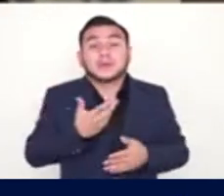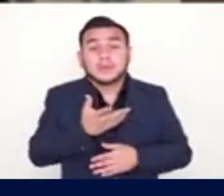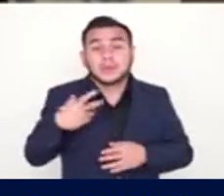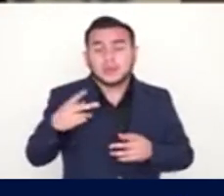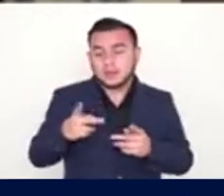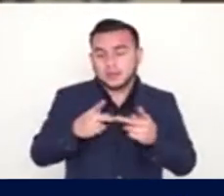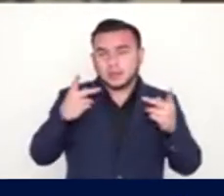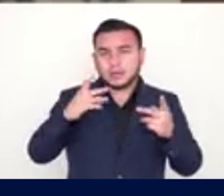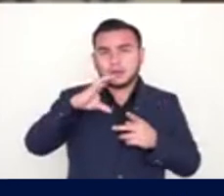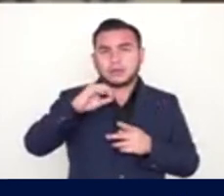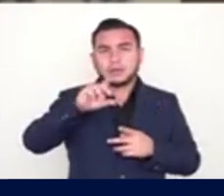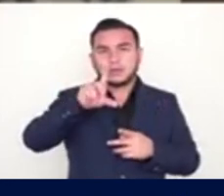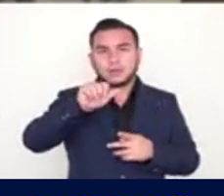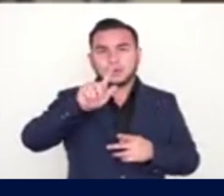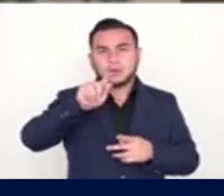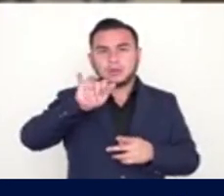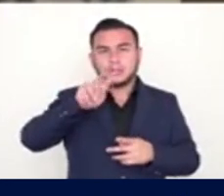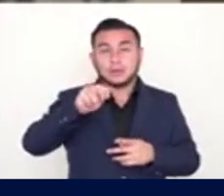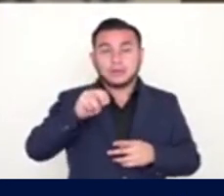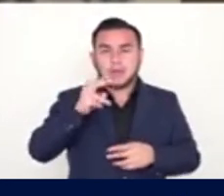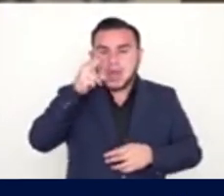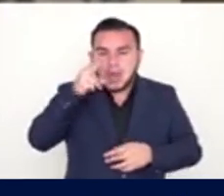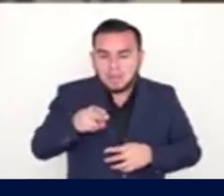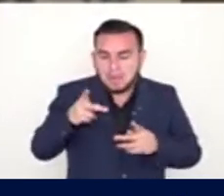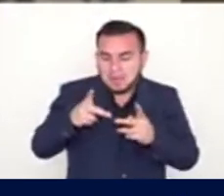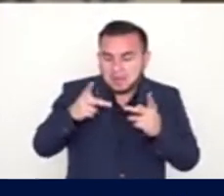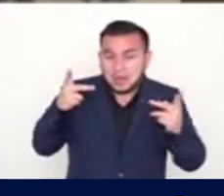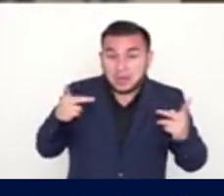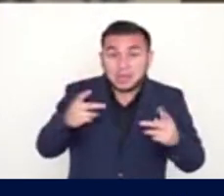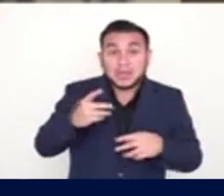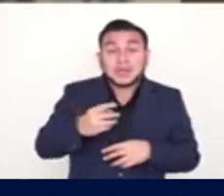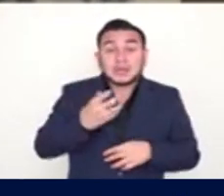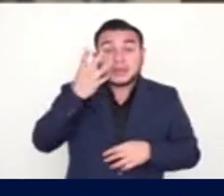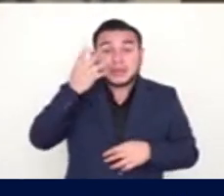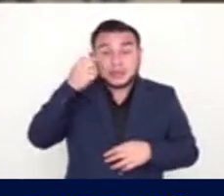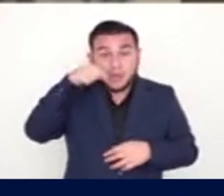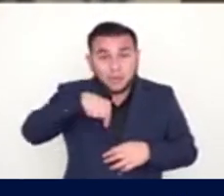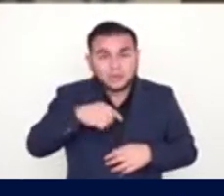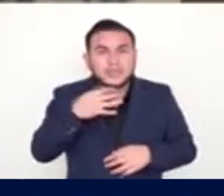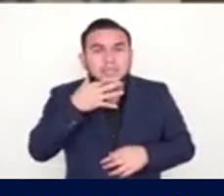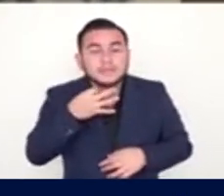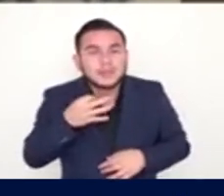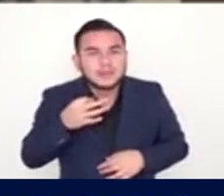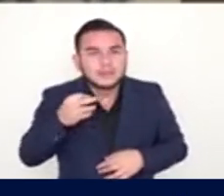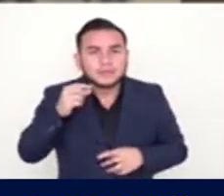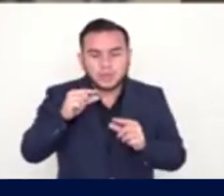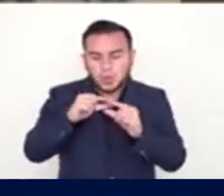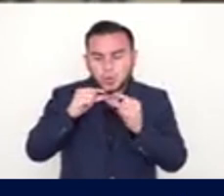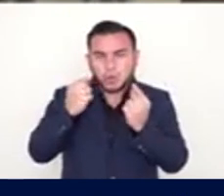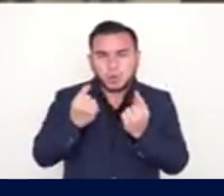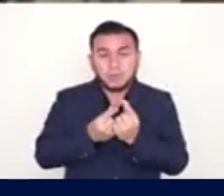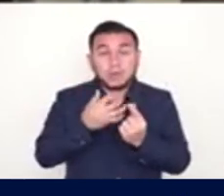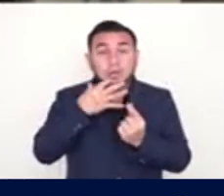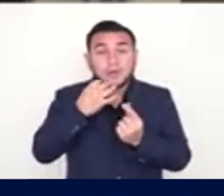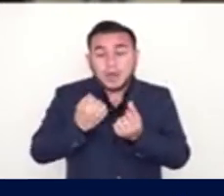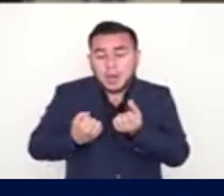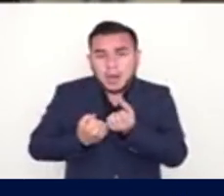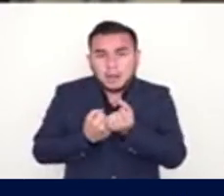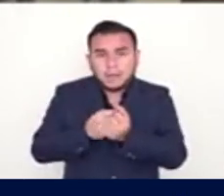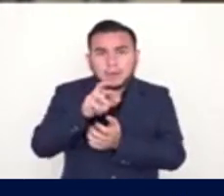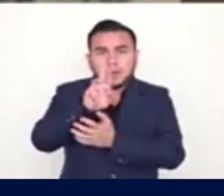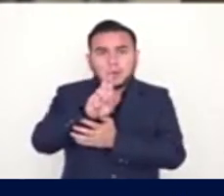de Latino ahora calcadas de las del Diario de Hoy. Antes era impensable. Y por eso ahora tenés un grupito muy ínfimo de